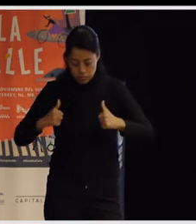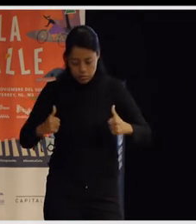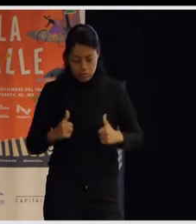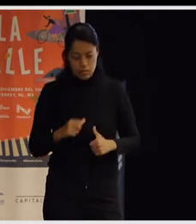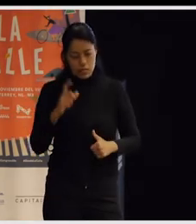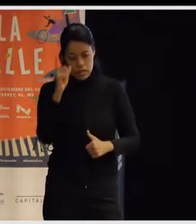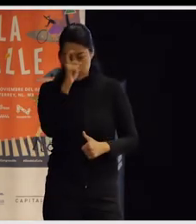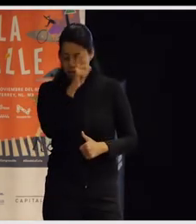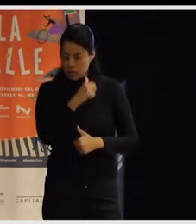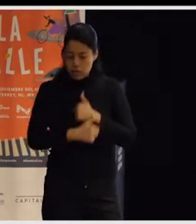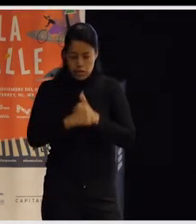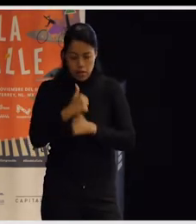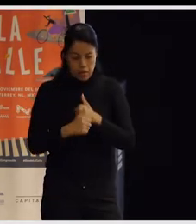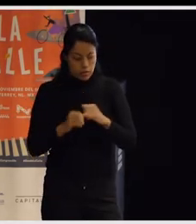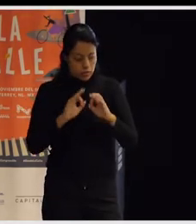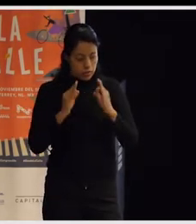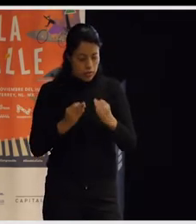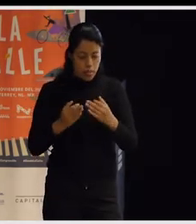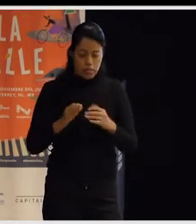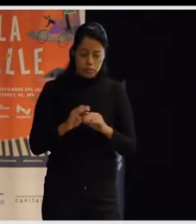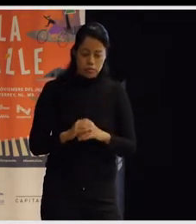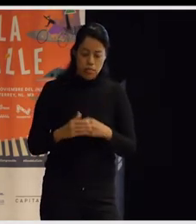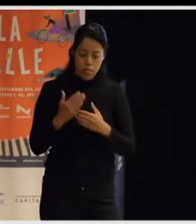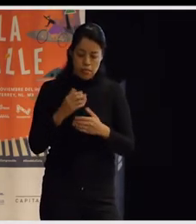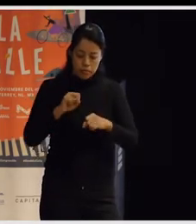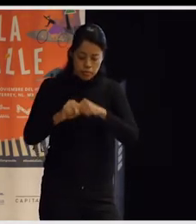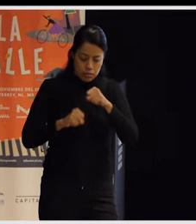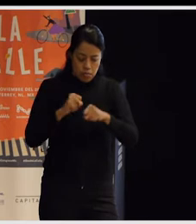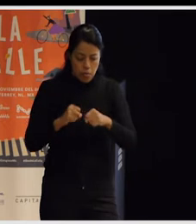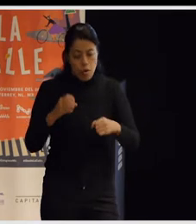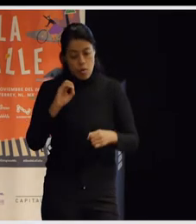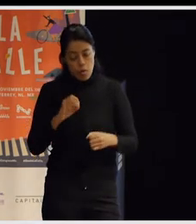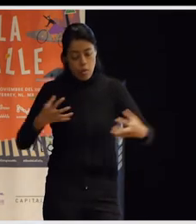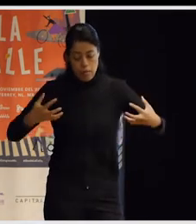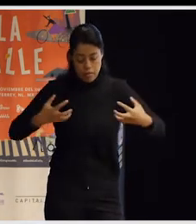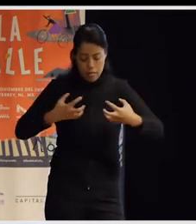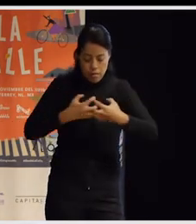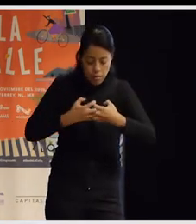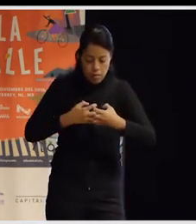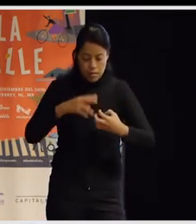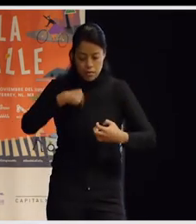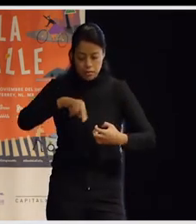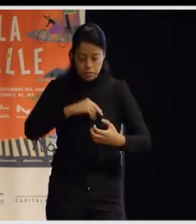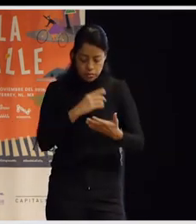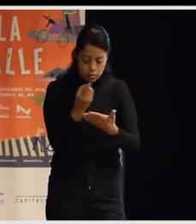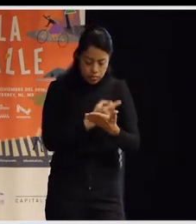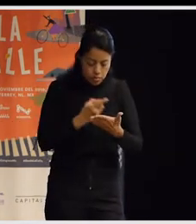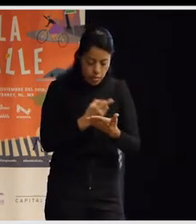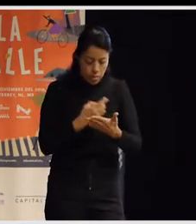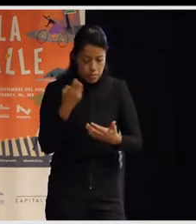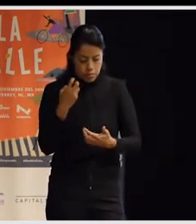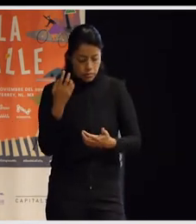y en un sistema manual automatizado con la anclaje o el un modelo híbrido como el que diseñamos tenemos una concentración